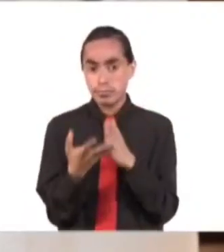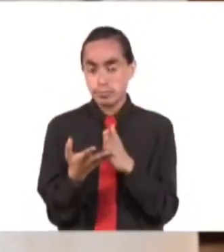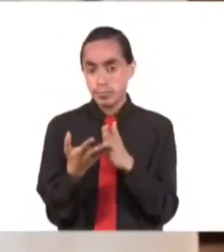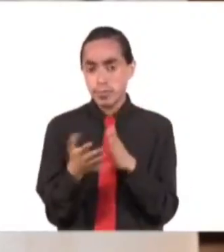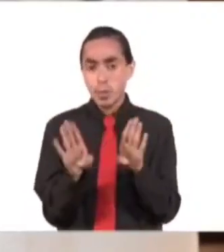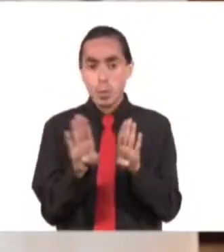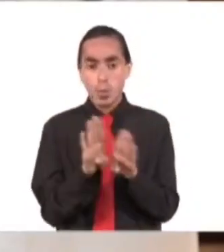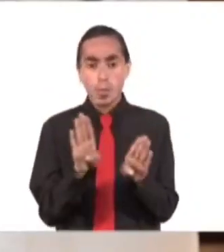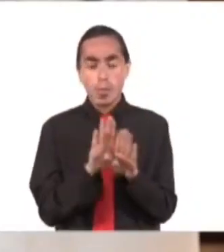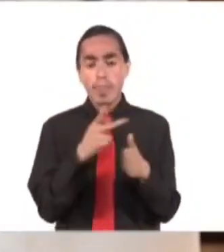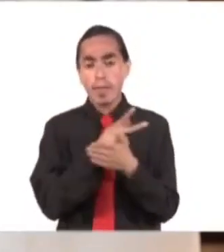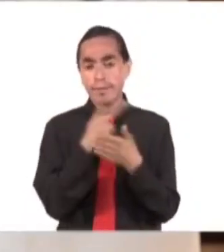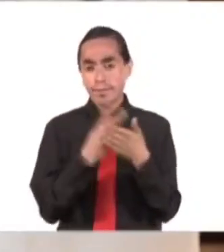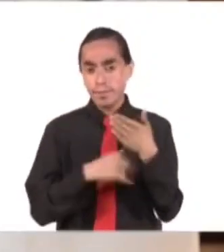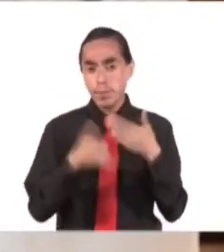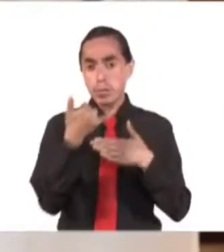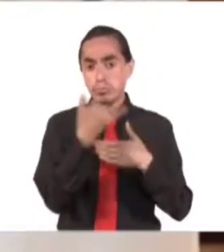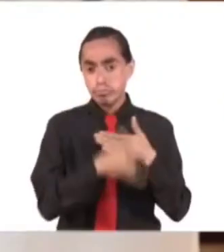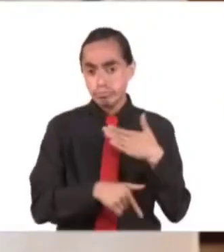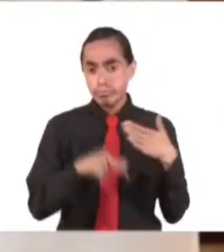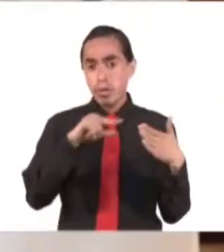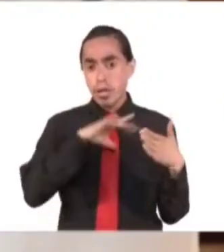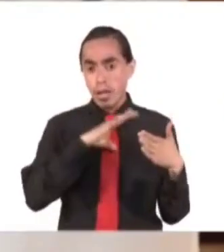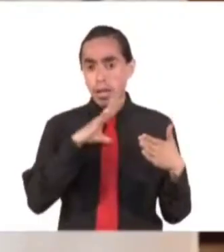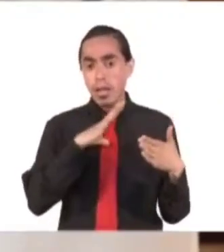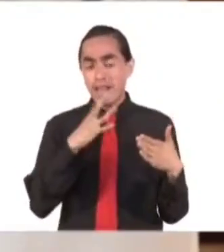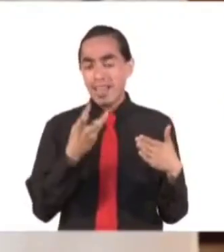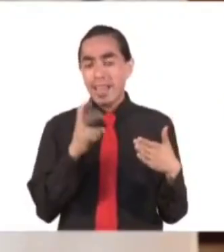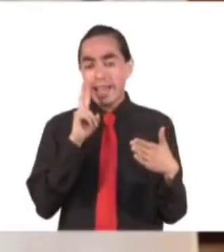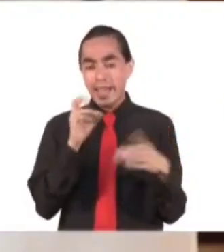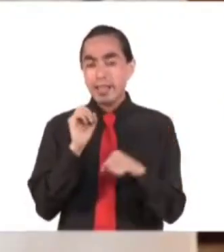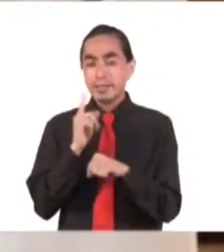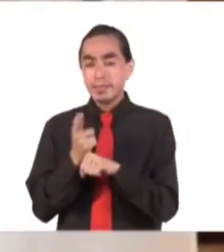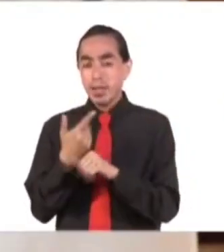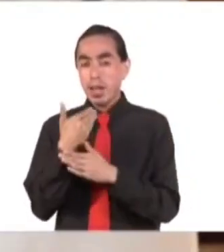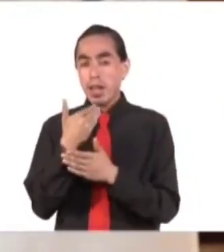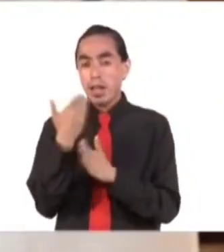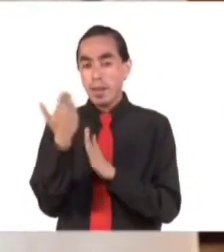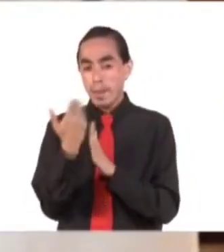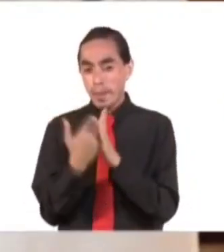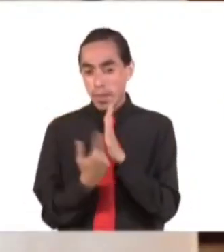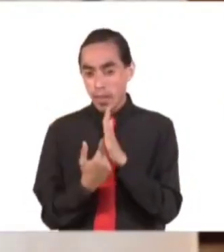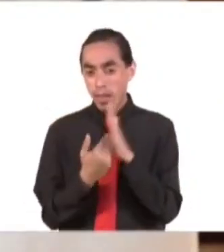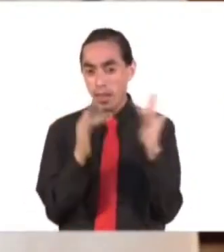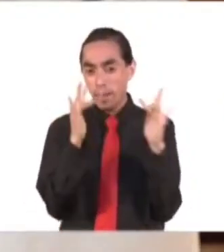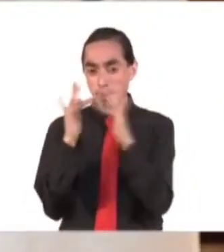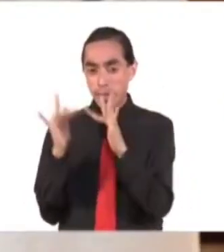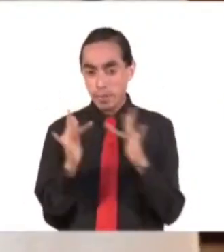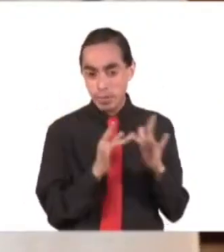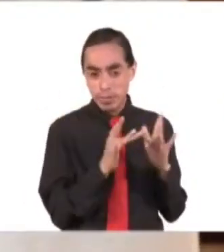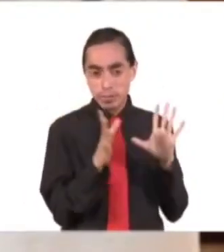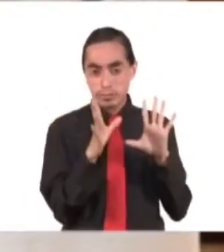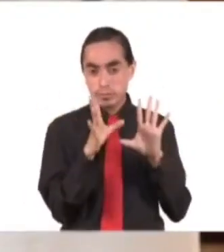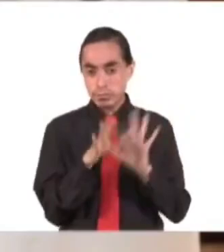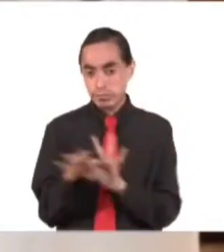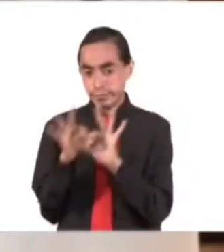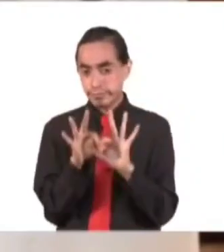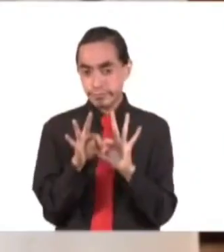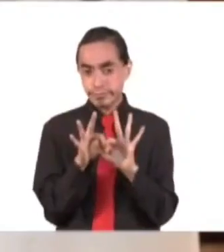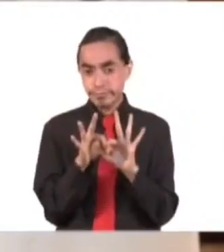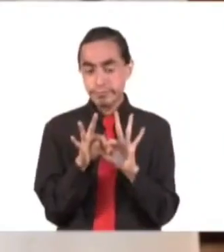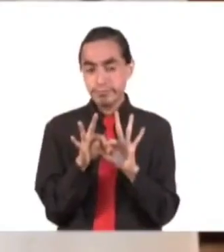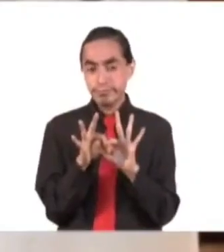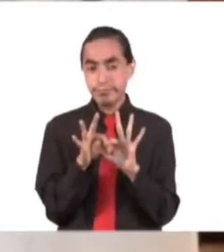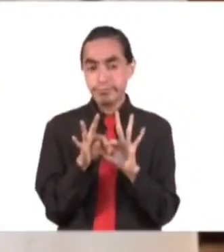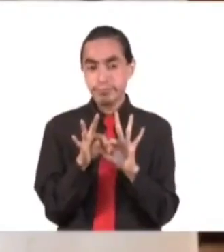varios proyectos en nuestro instituto y hemos visto este modelo de redes de colaboración que